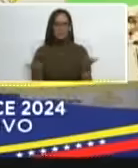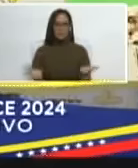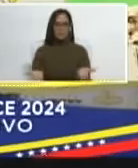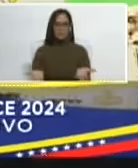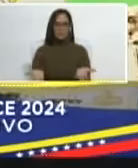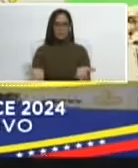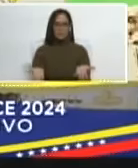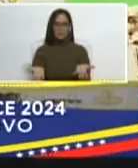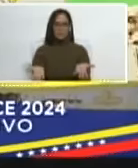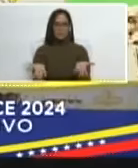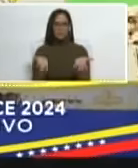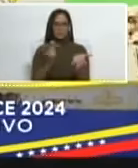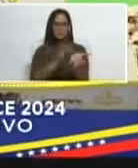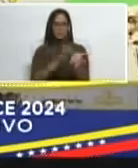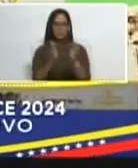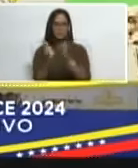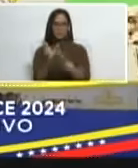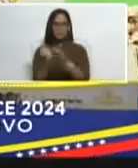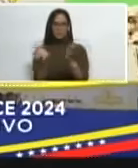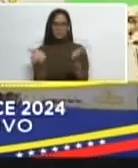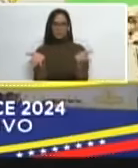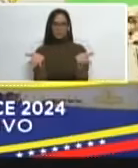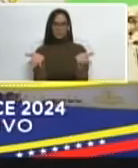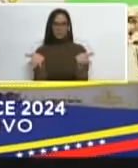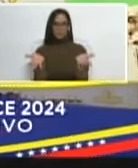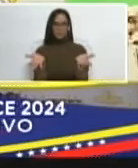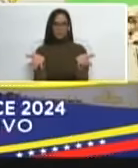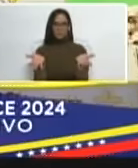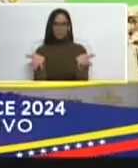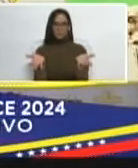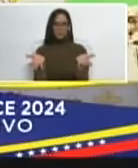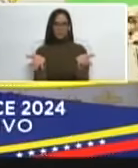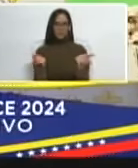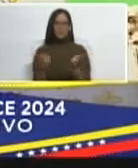heridas, tócalas. Y dice